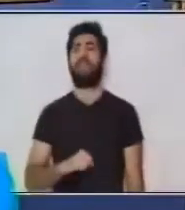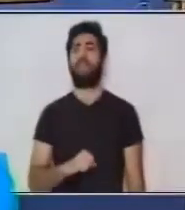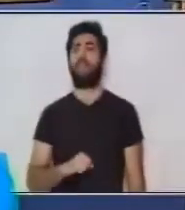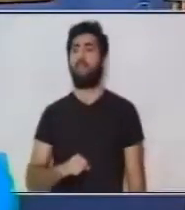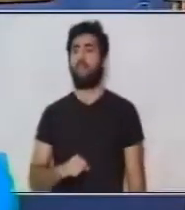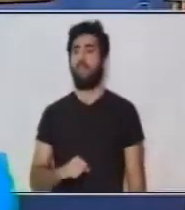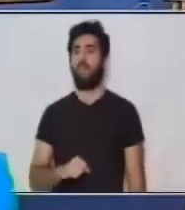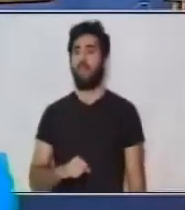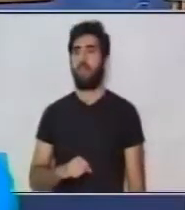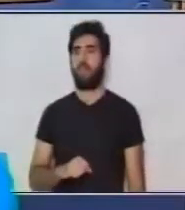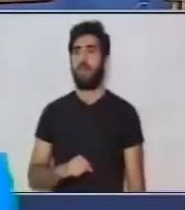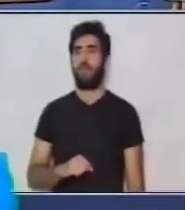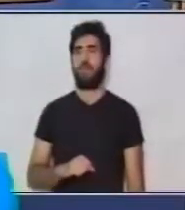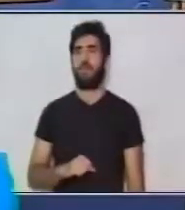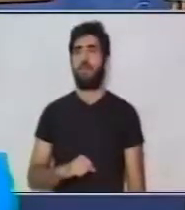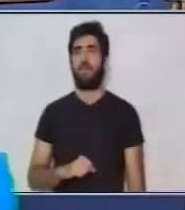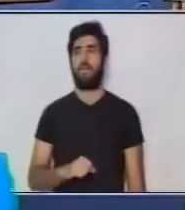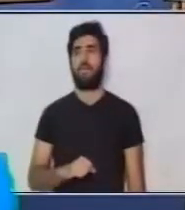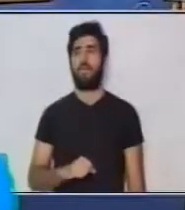pentágono.